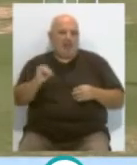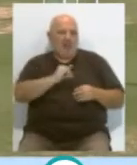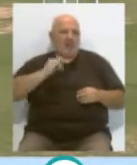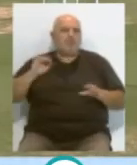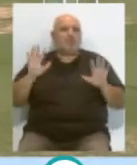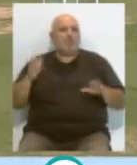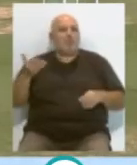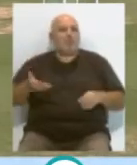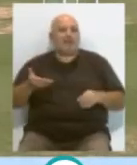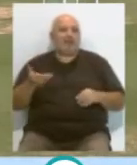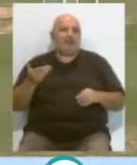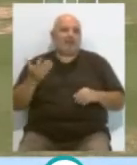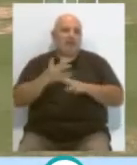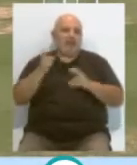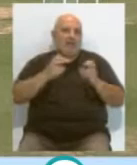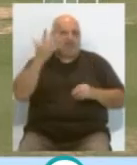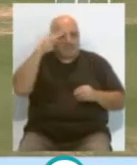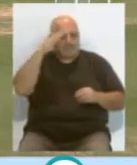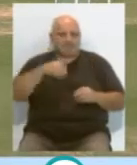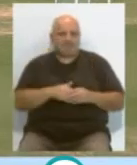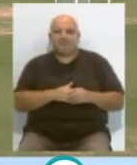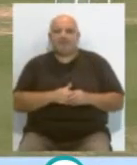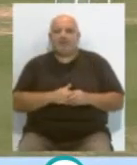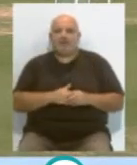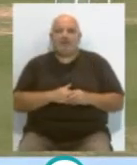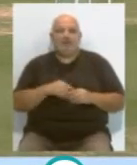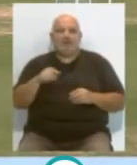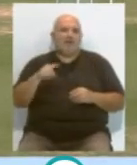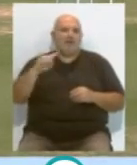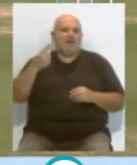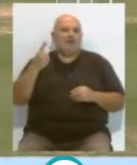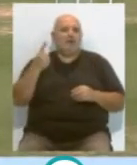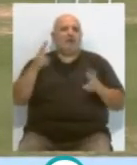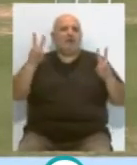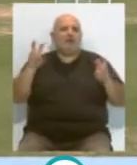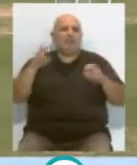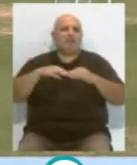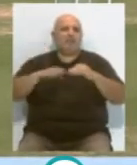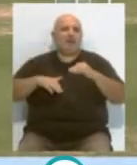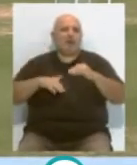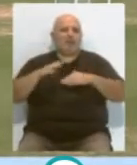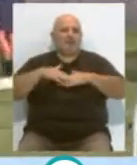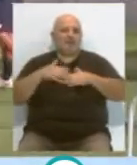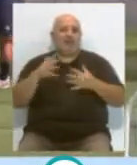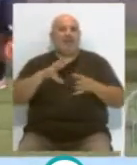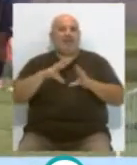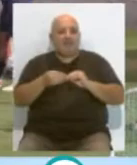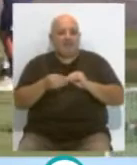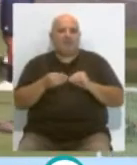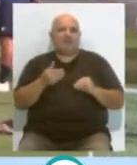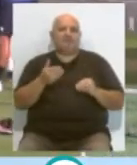es muy importante que todo este tipo de jugadores lleguen cuanto antes. Así es, creo que no es una cuestión menor, porque la